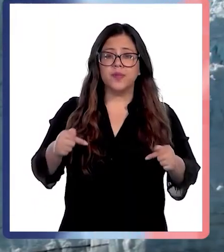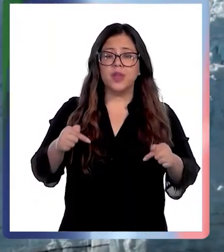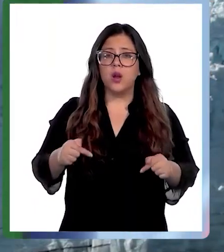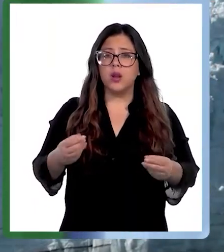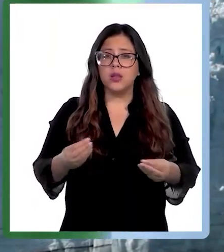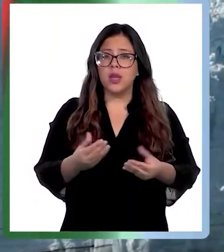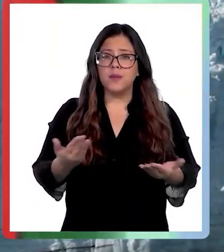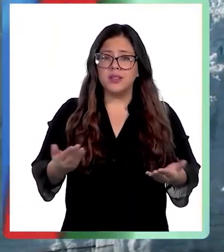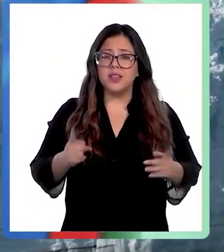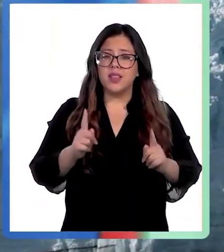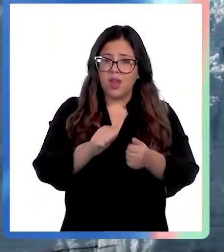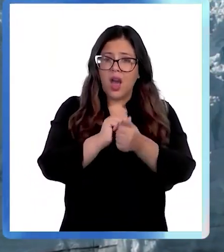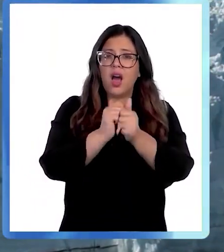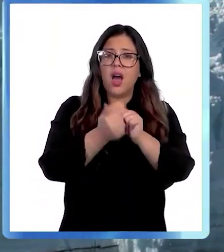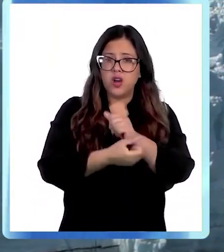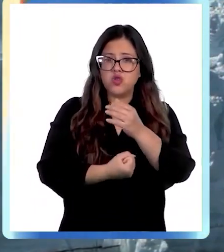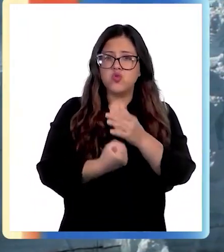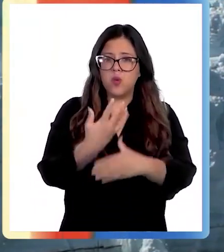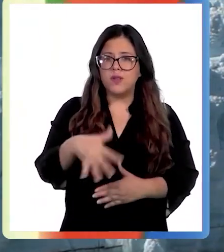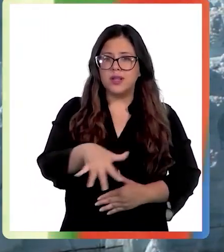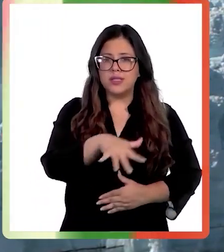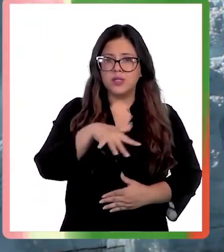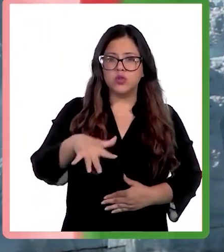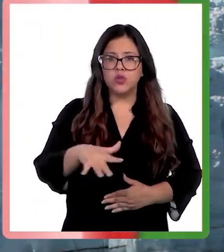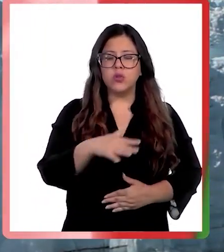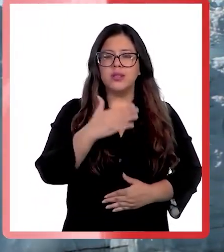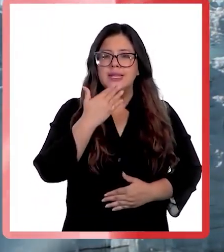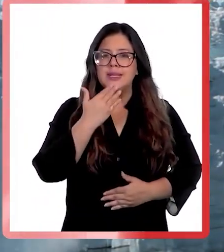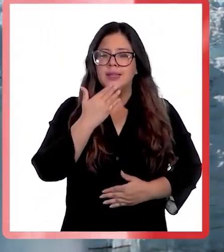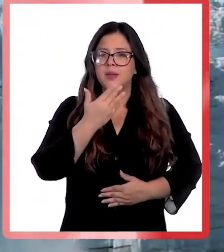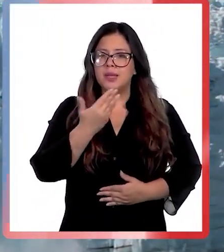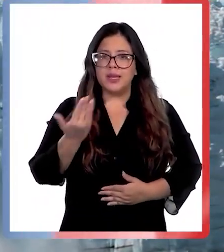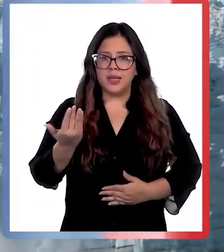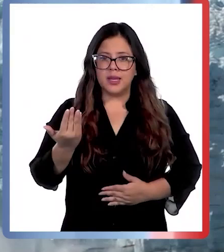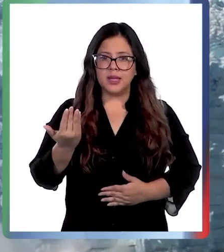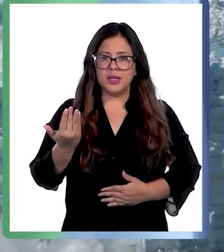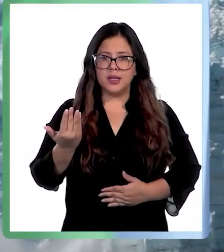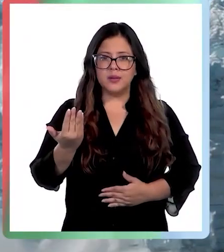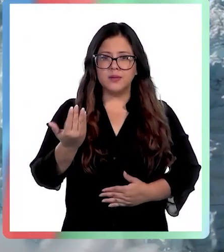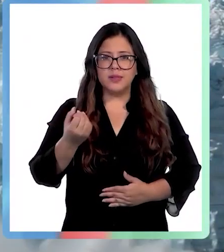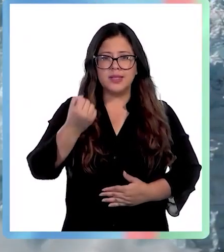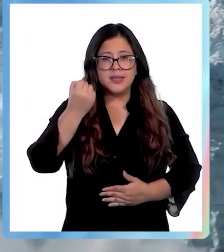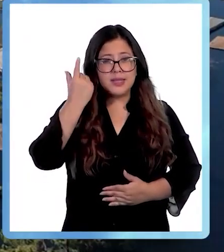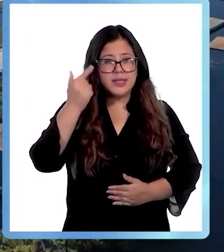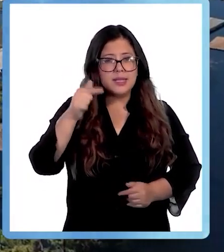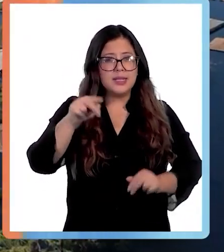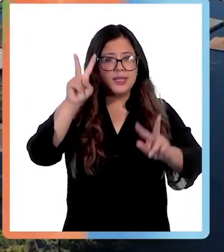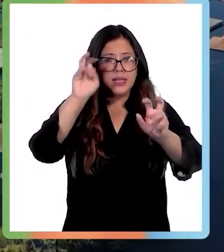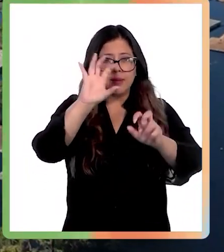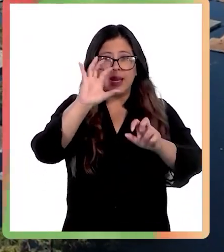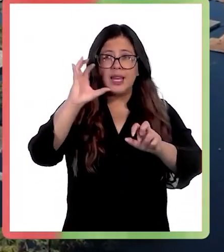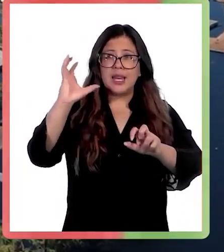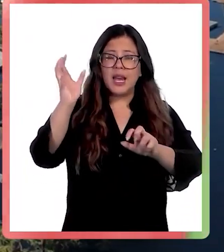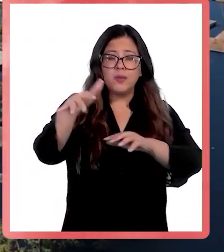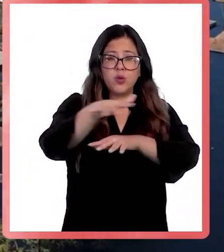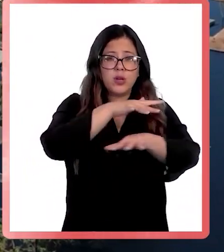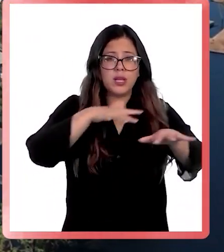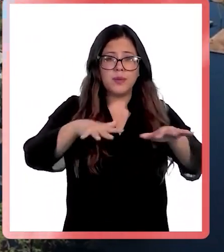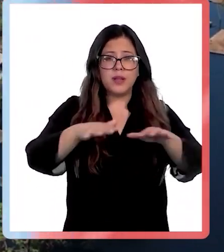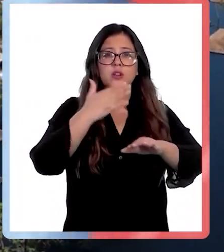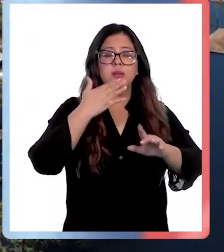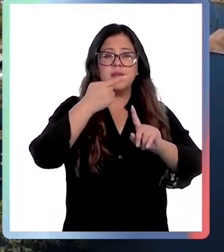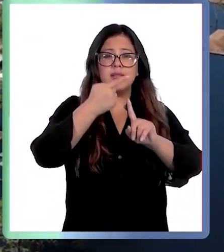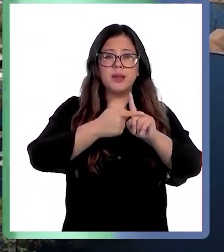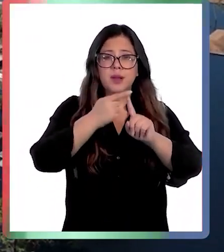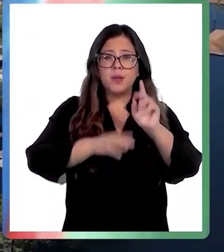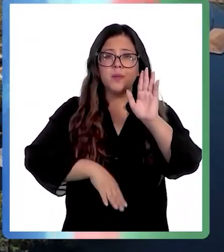es adaptarnos a esta nueva situación y entender que el cambio climático y el alza de temperaturas